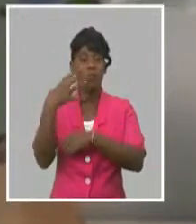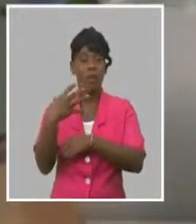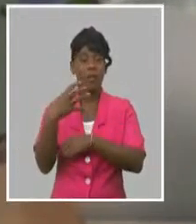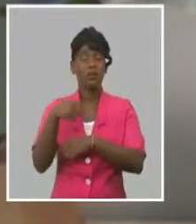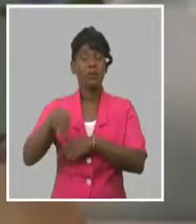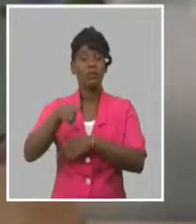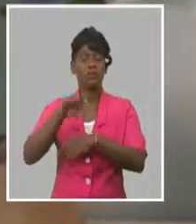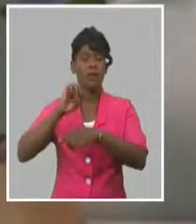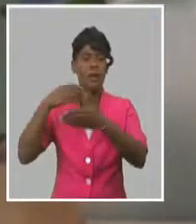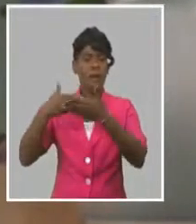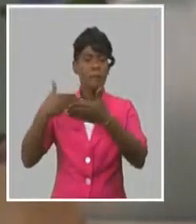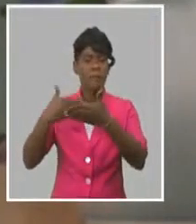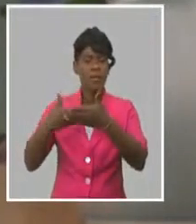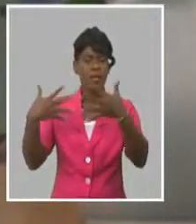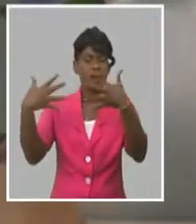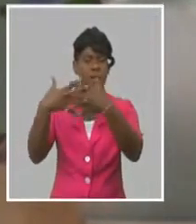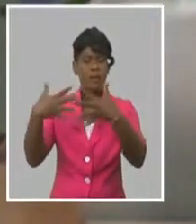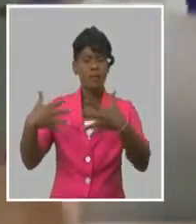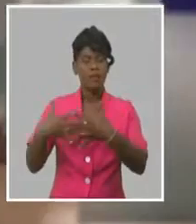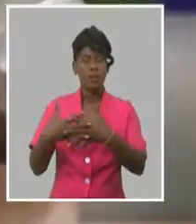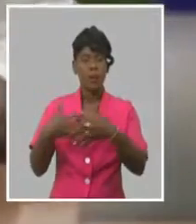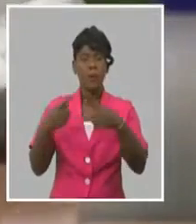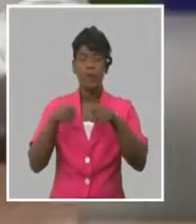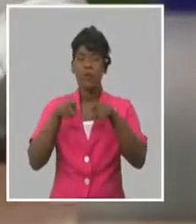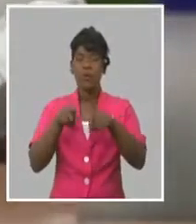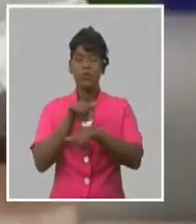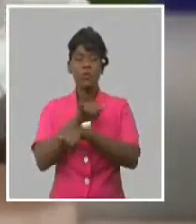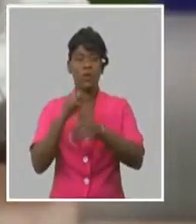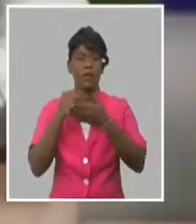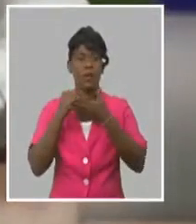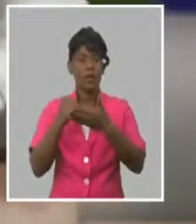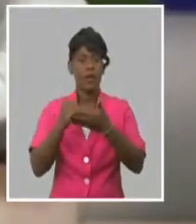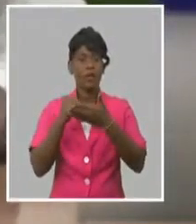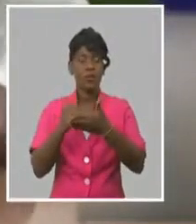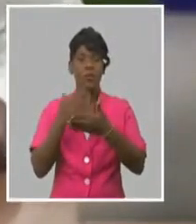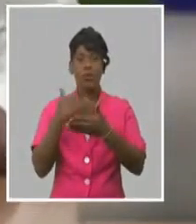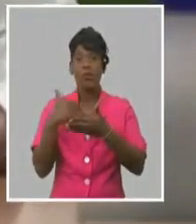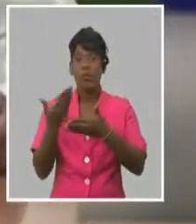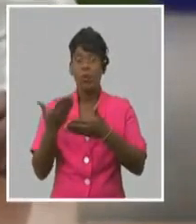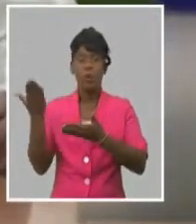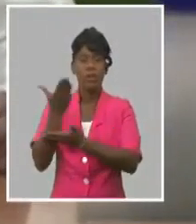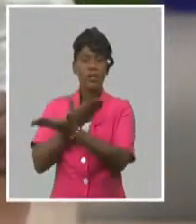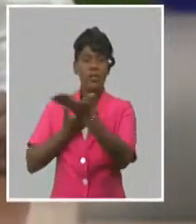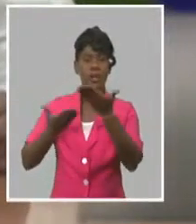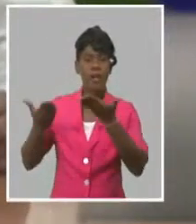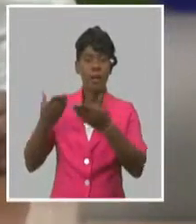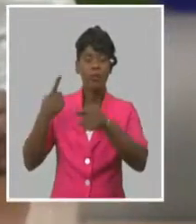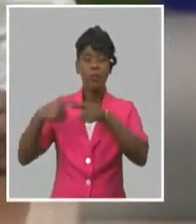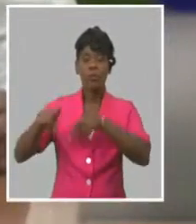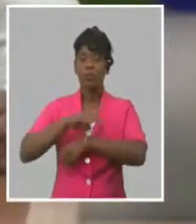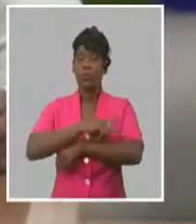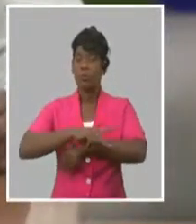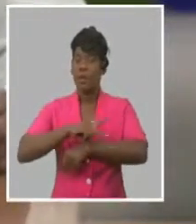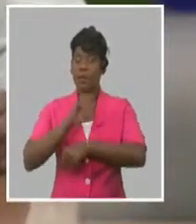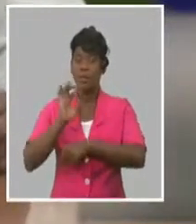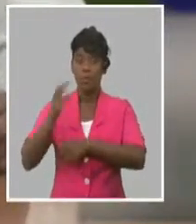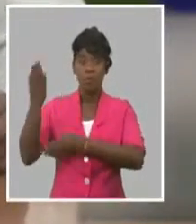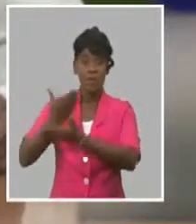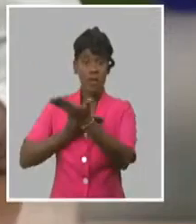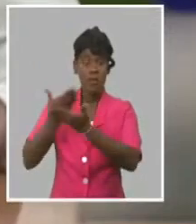empresarial. Esto es relevante a los efectos de propiciar la sustitución de importaciones y los encadenamientos productivos de